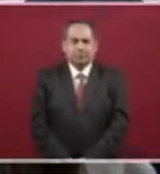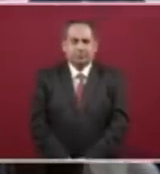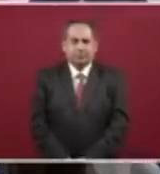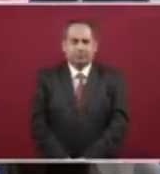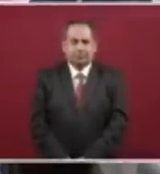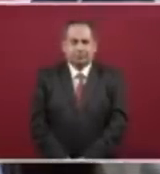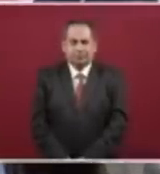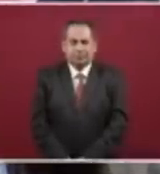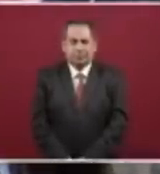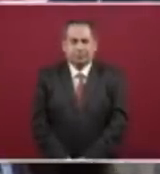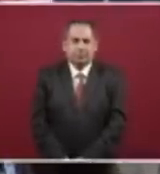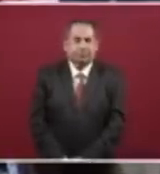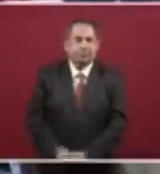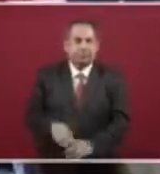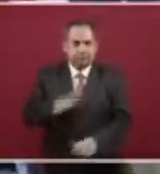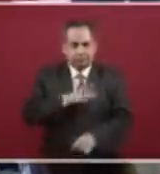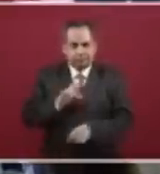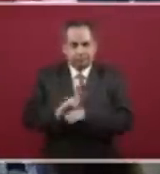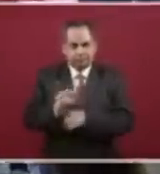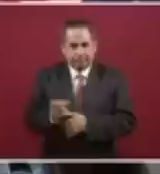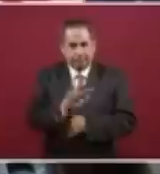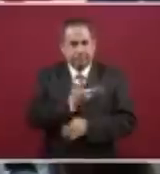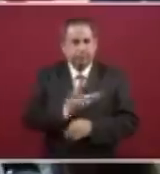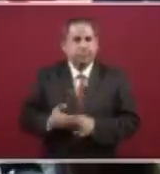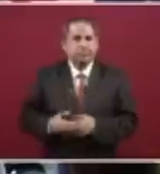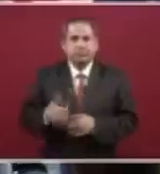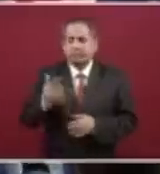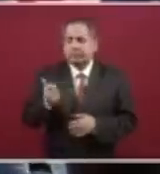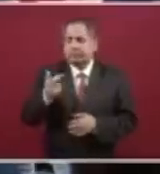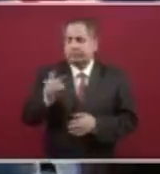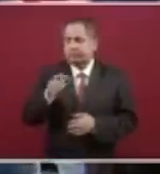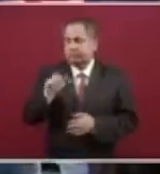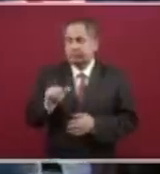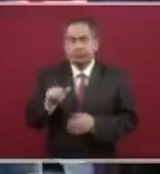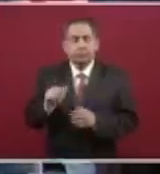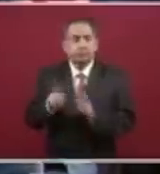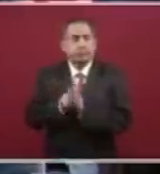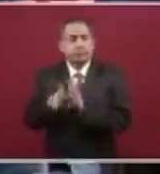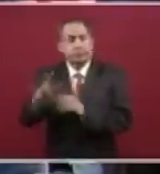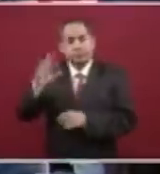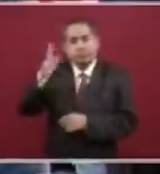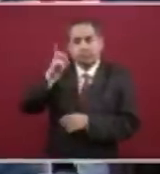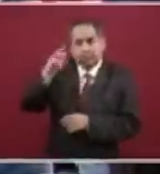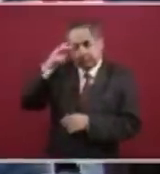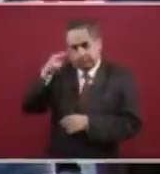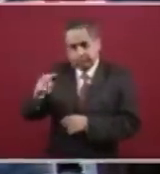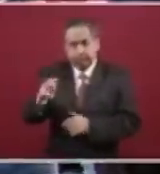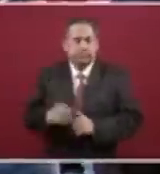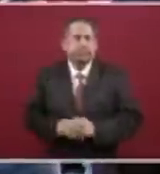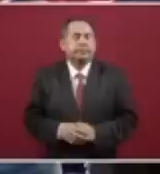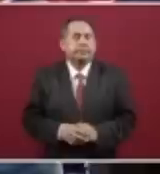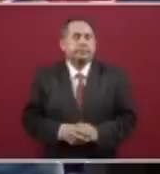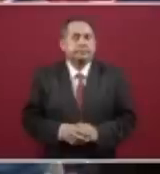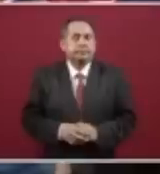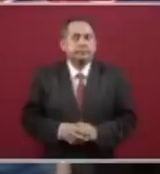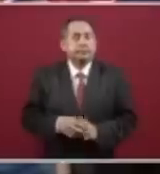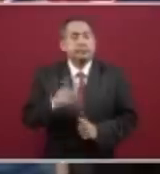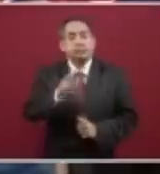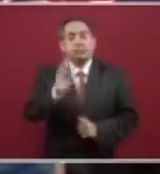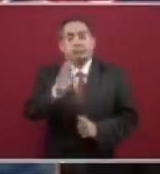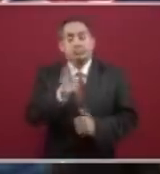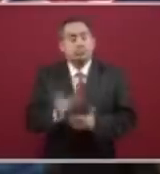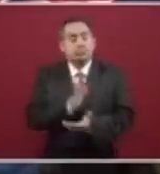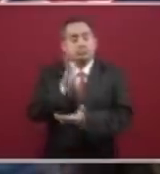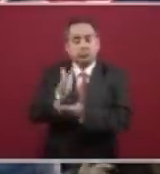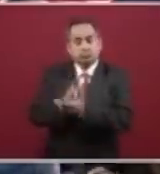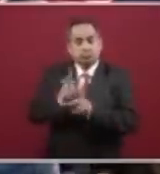buenos días presidente gabriela jiménez el sol de méxico preguntarle si en esta visita a que va